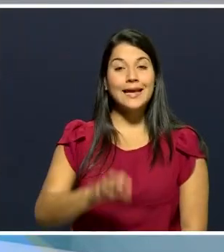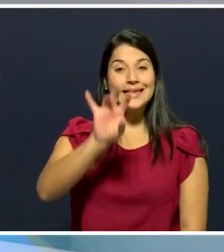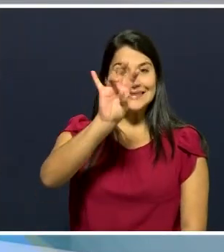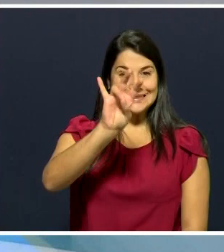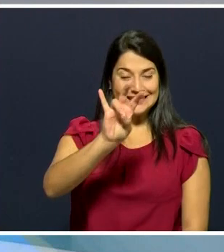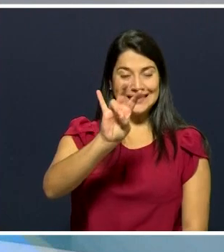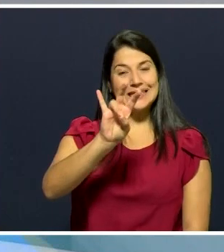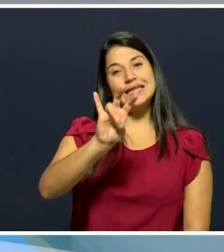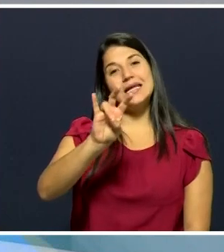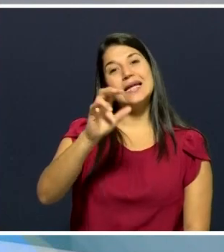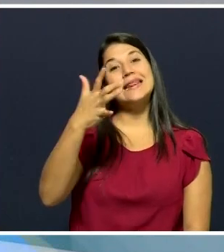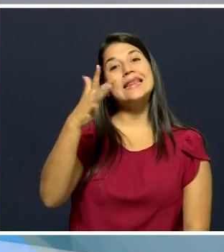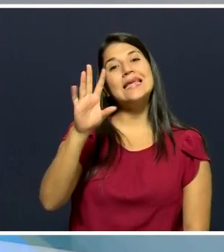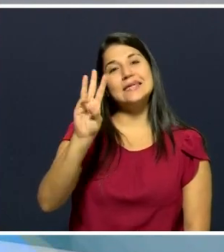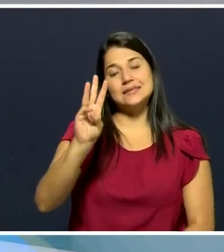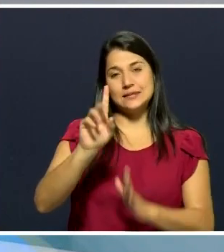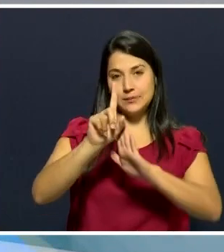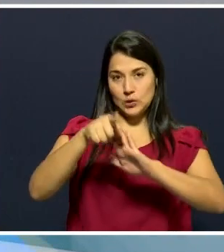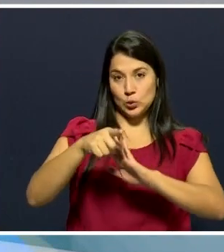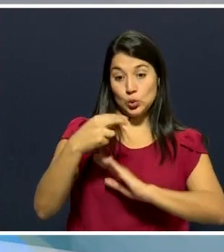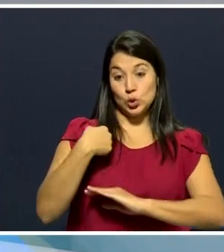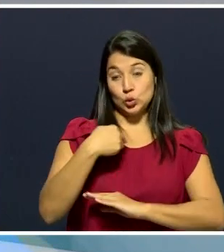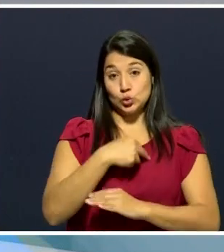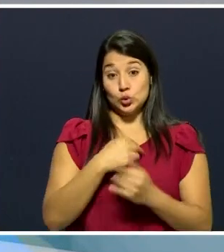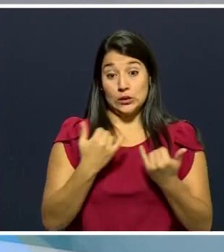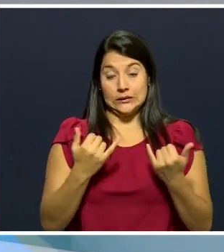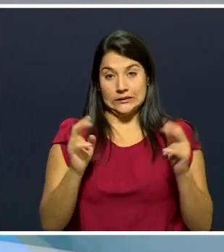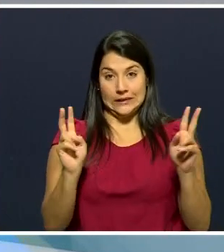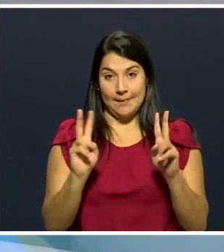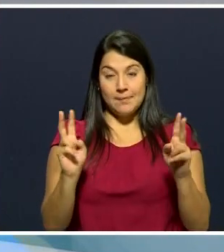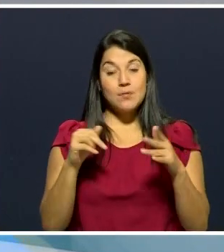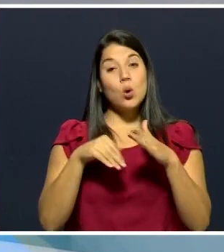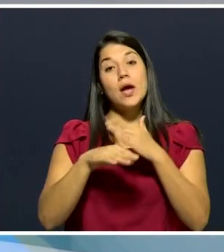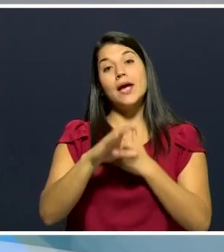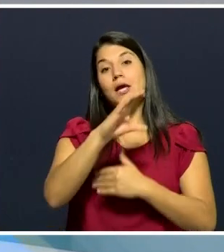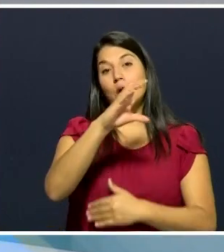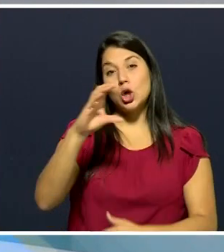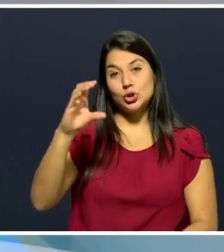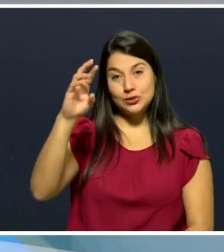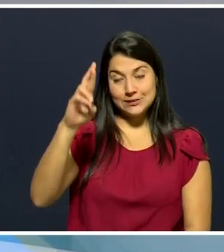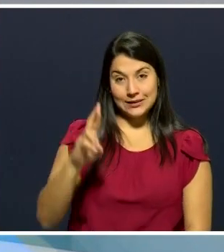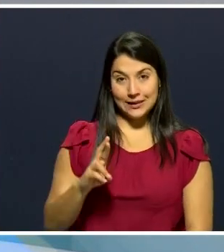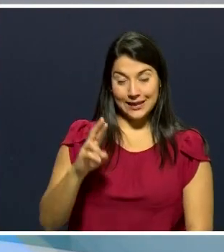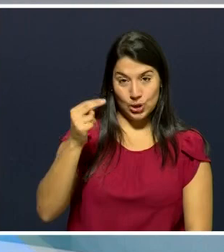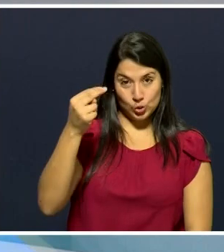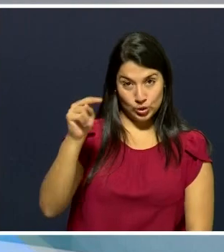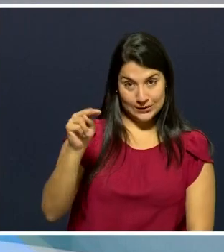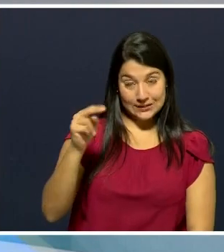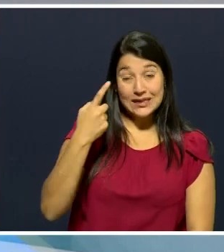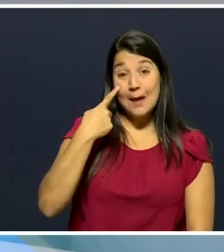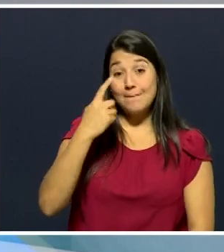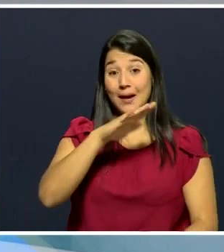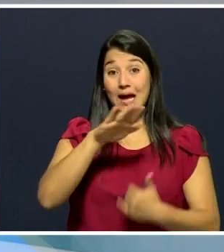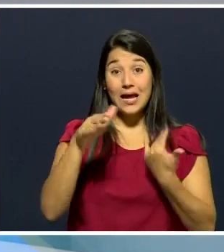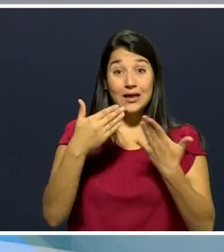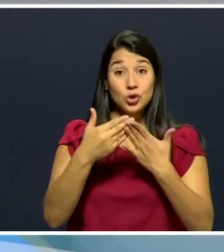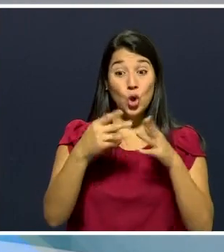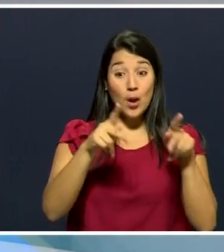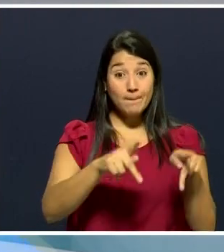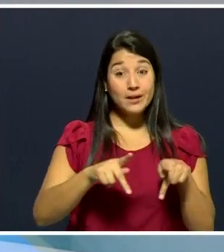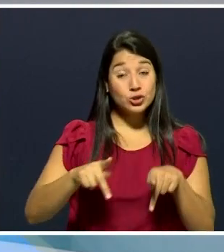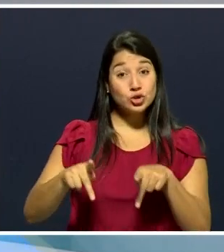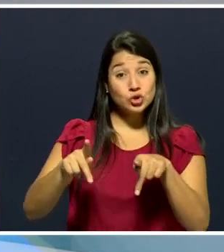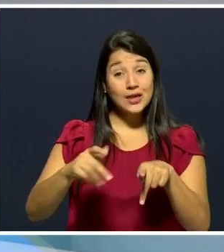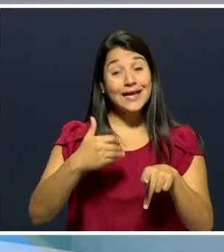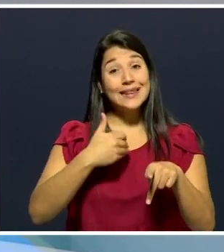7 de la noche con 16 minutos. Estamos en vivo en la edición estelar de Costa Rica Noticias. Y para todos los que tienen